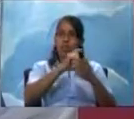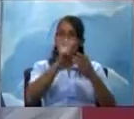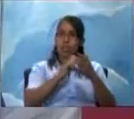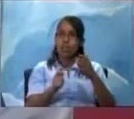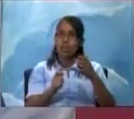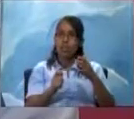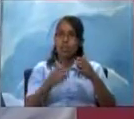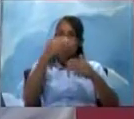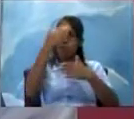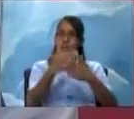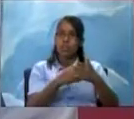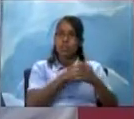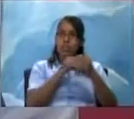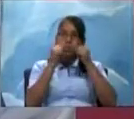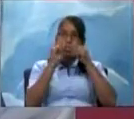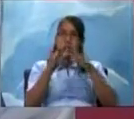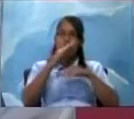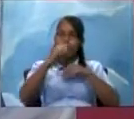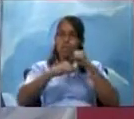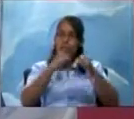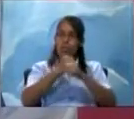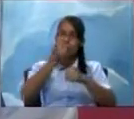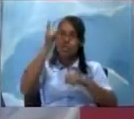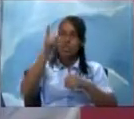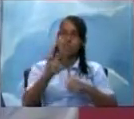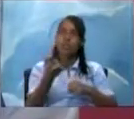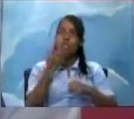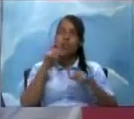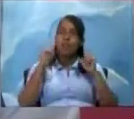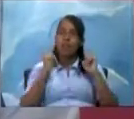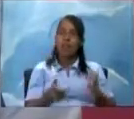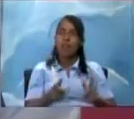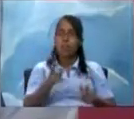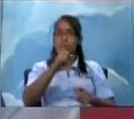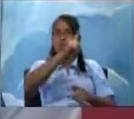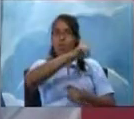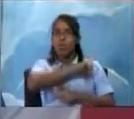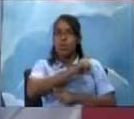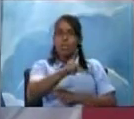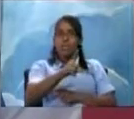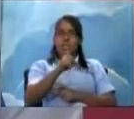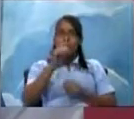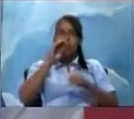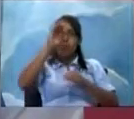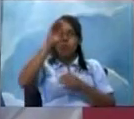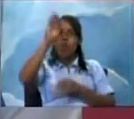aquí al portal que la obra ha sido ejemplo